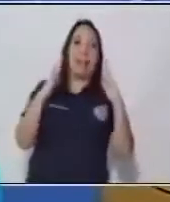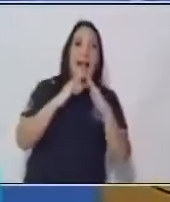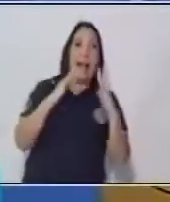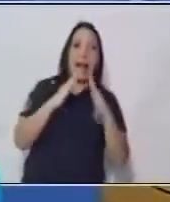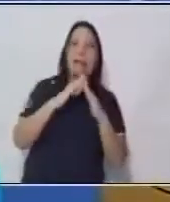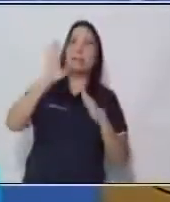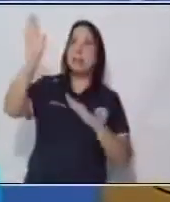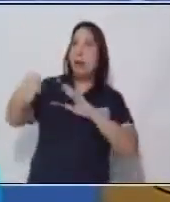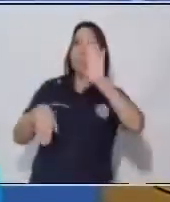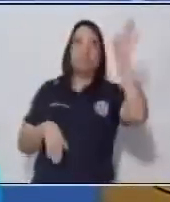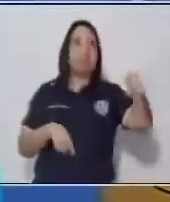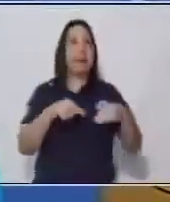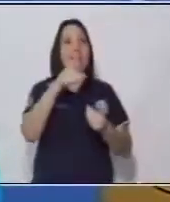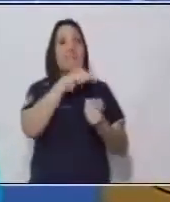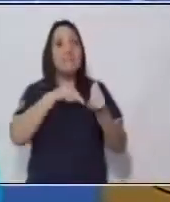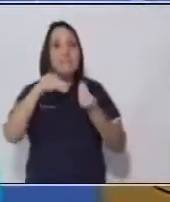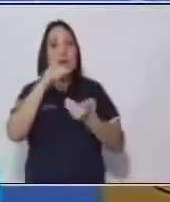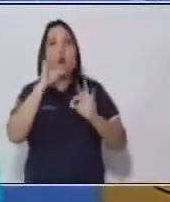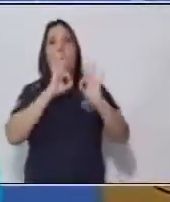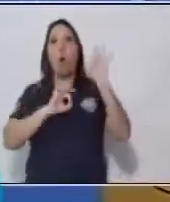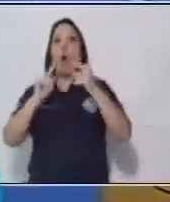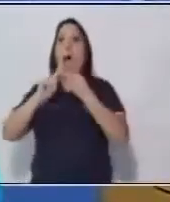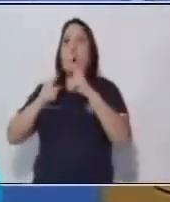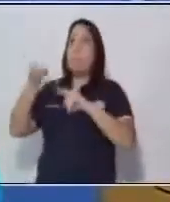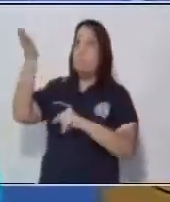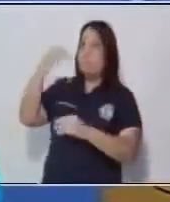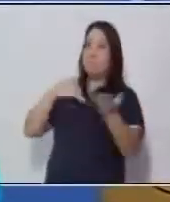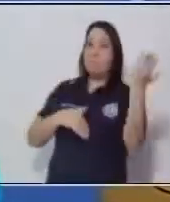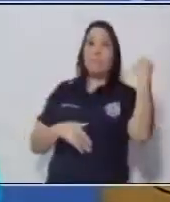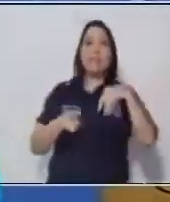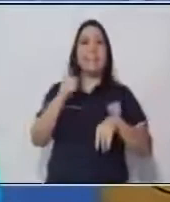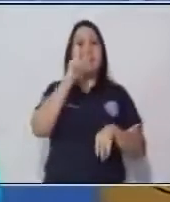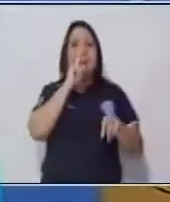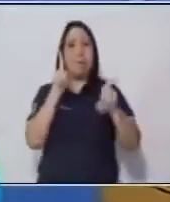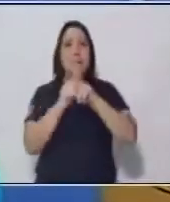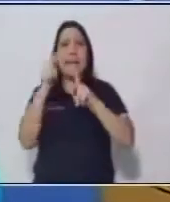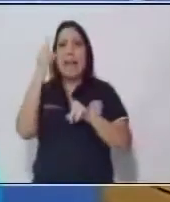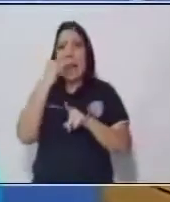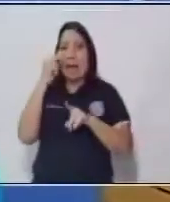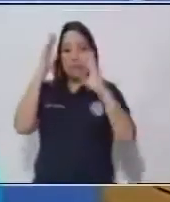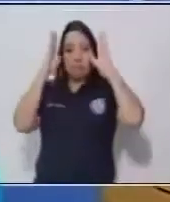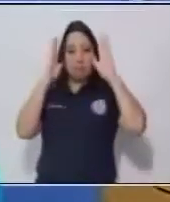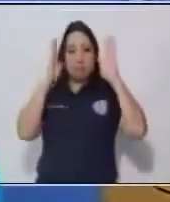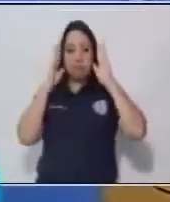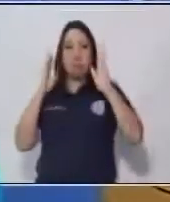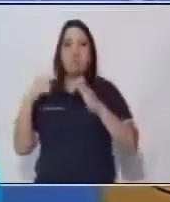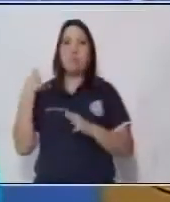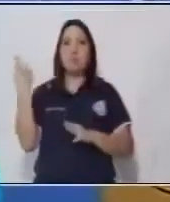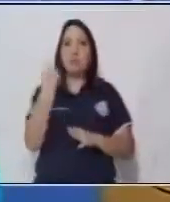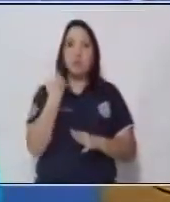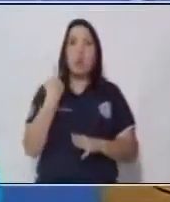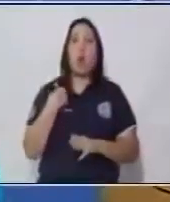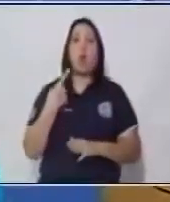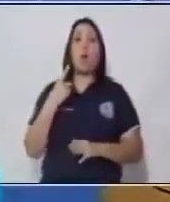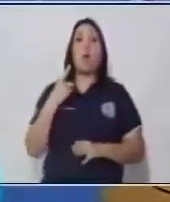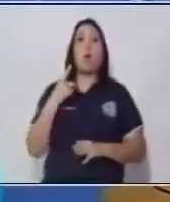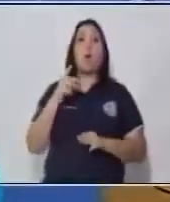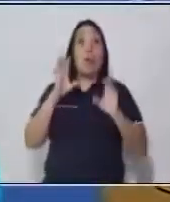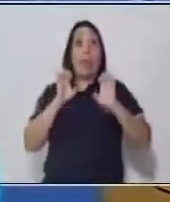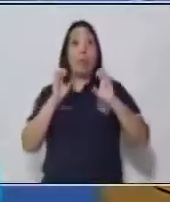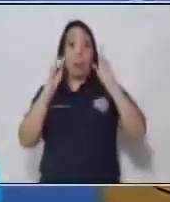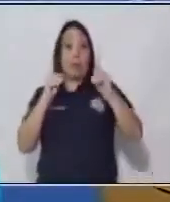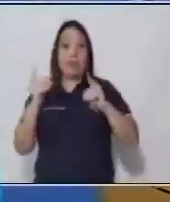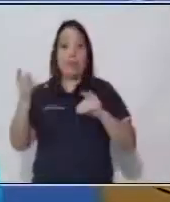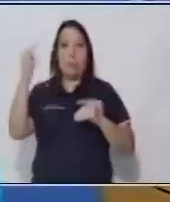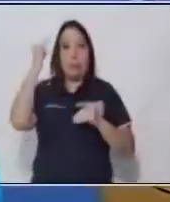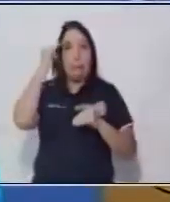personas con las que usted se encuentra en este momento también, y es algo muy divertido, muy entretenido, al mismo tiempo es educativo también.